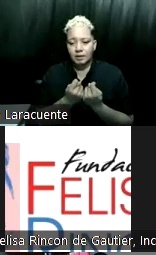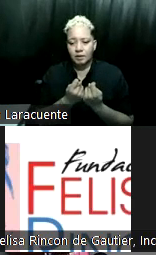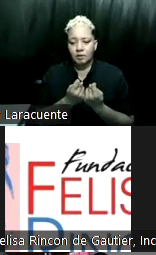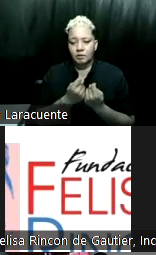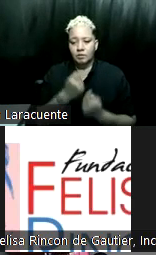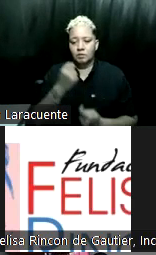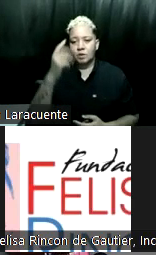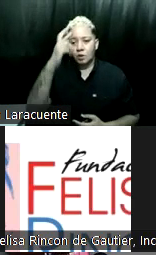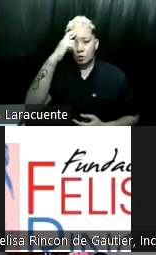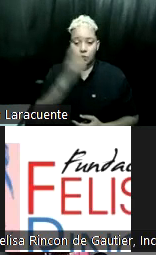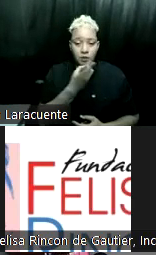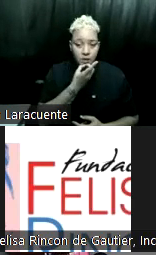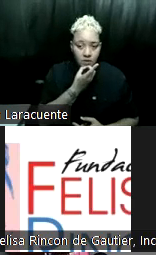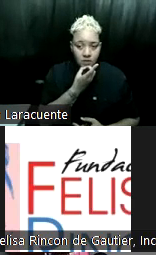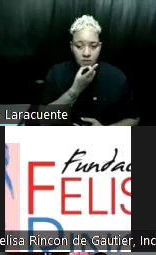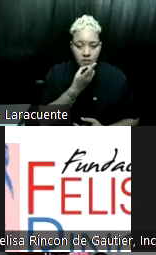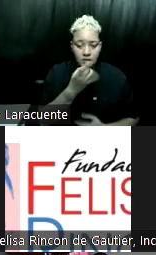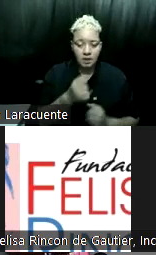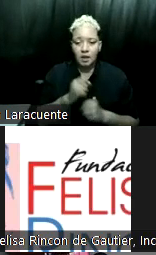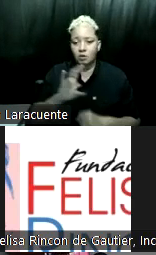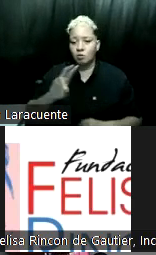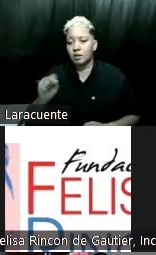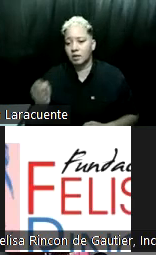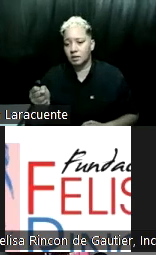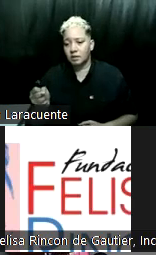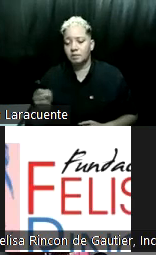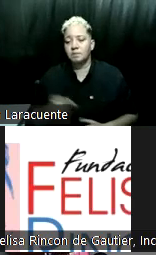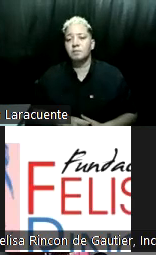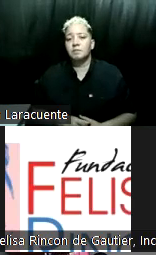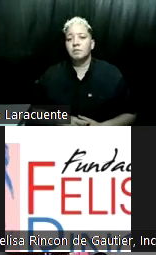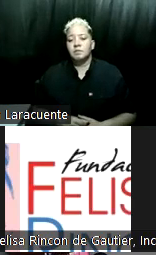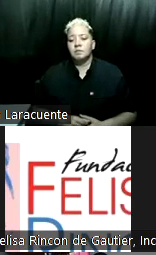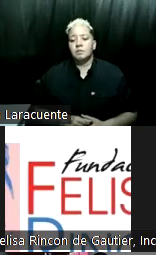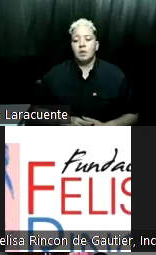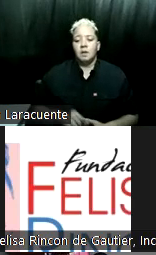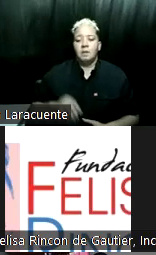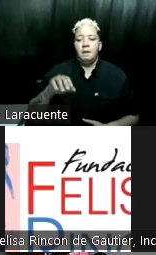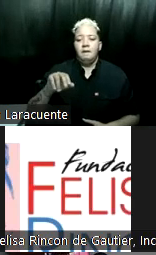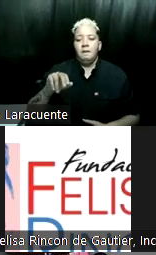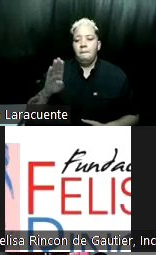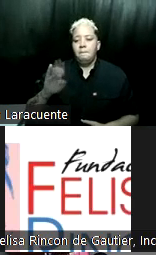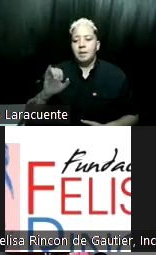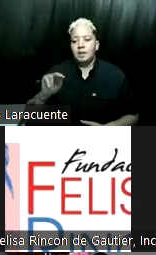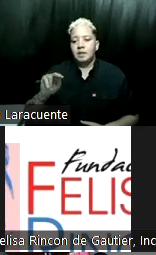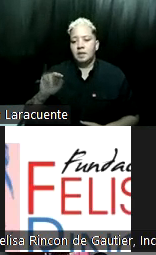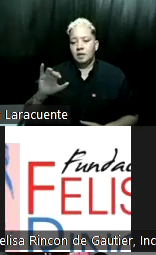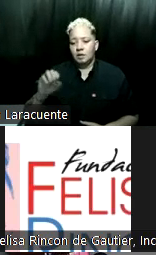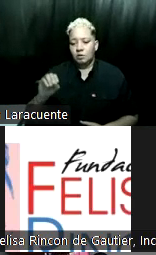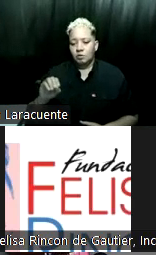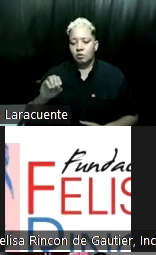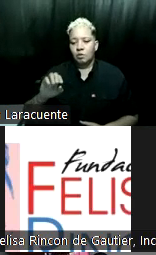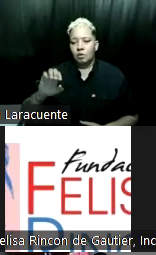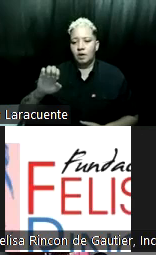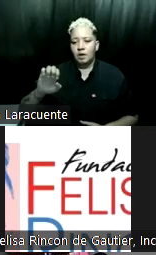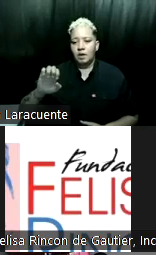dominicano de los años 70, con Vinicio La Pantera Muñoz, Evaristo